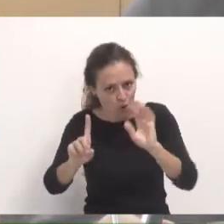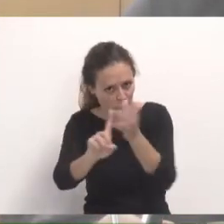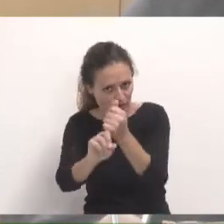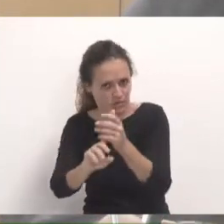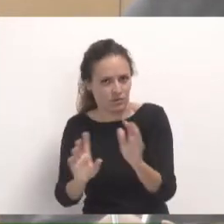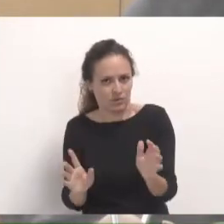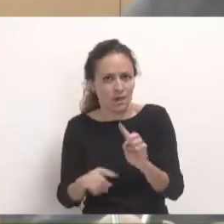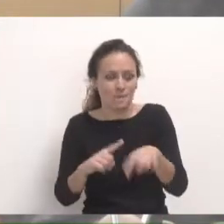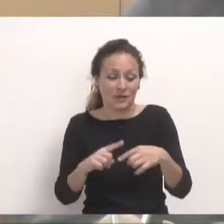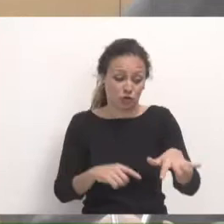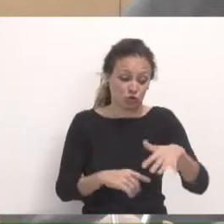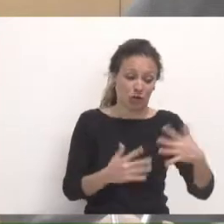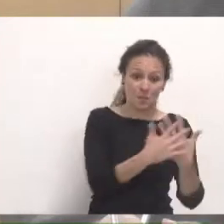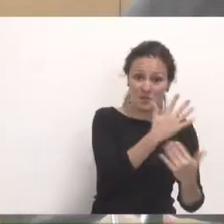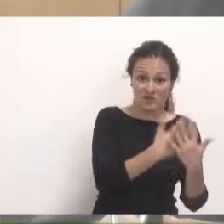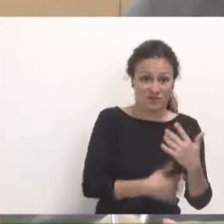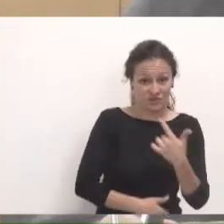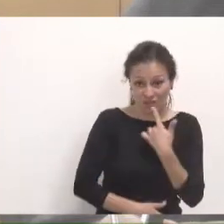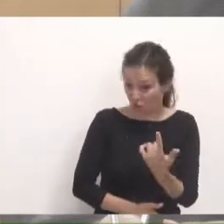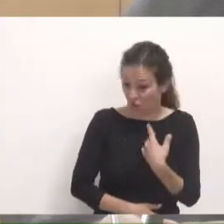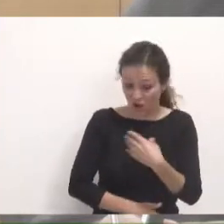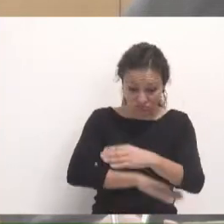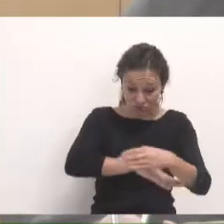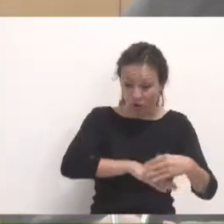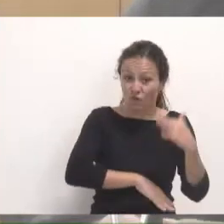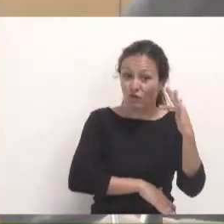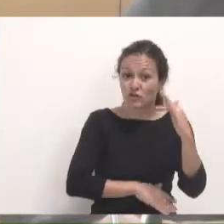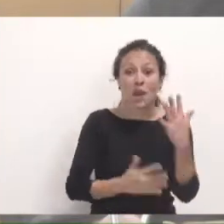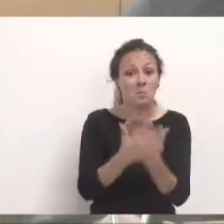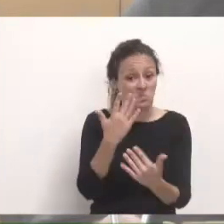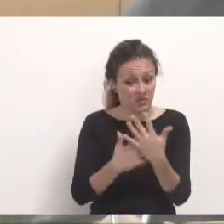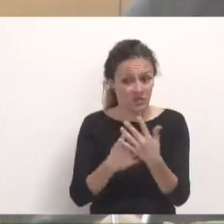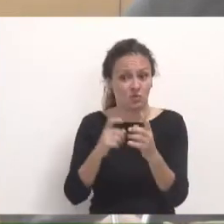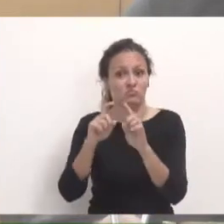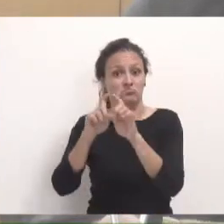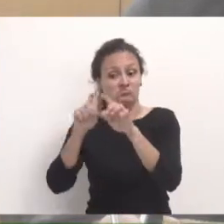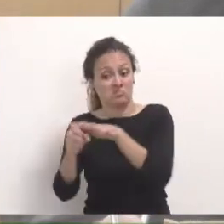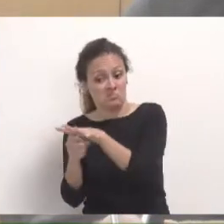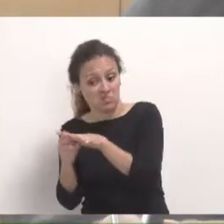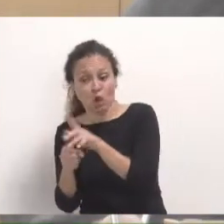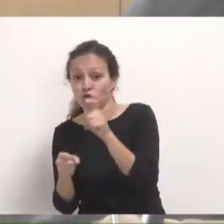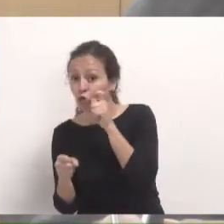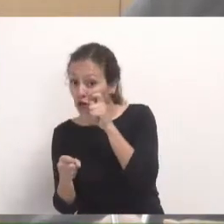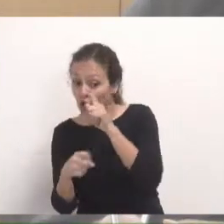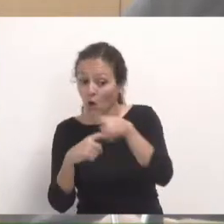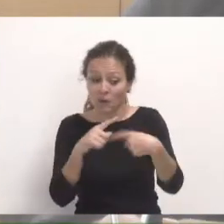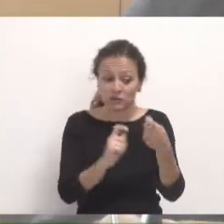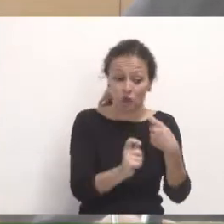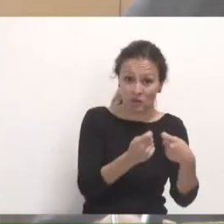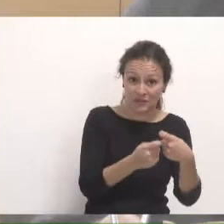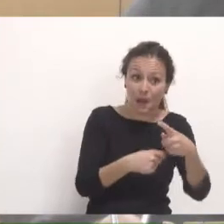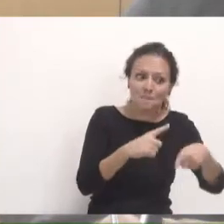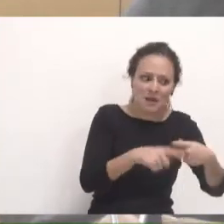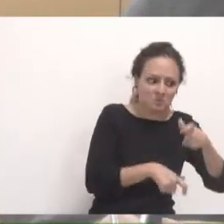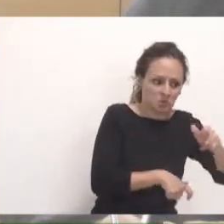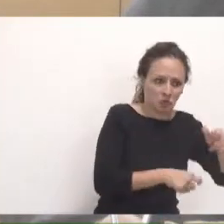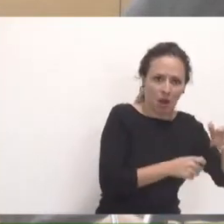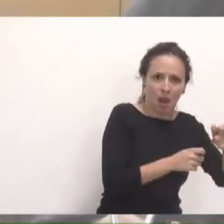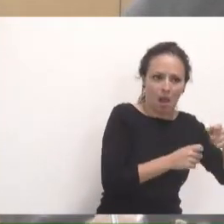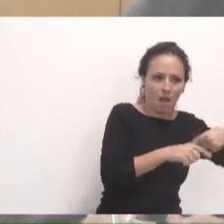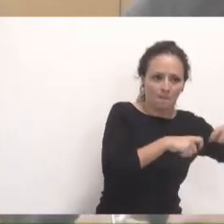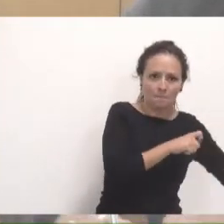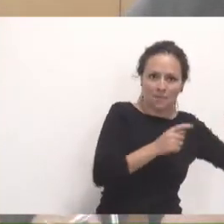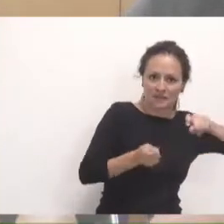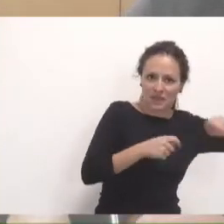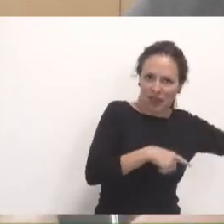totalmente de acuerdo. Fonsalía es mixto, es turístico, es comercial y es turístico y de pasajeros, por lo tanto, y además